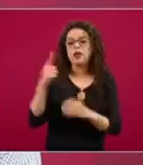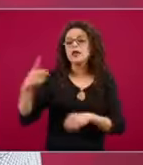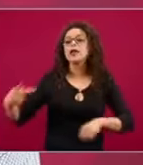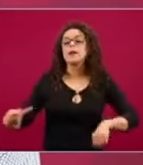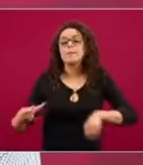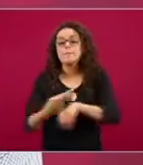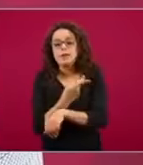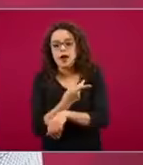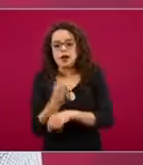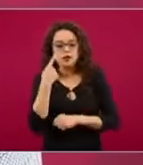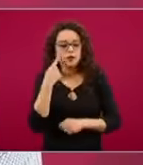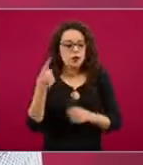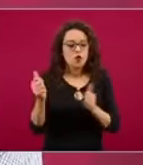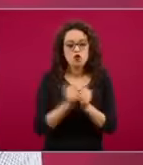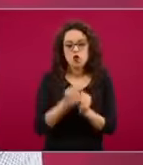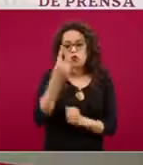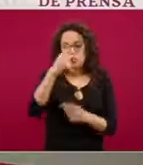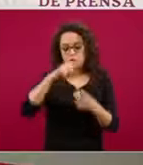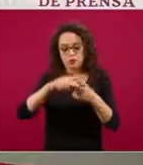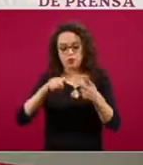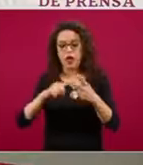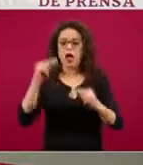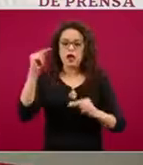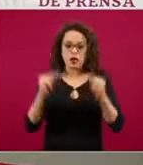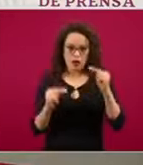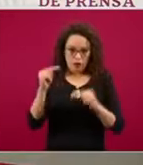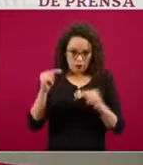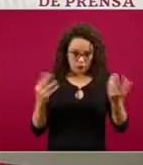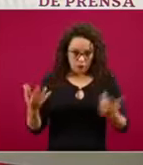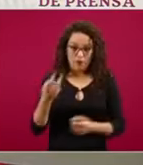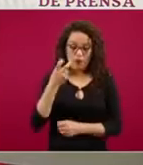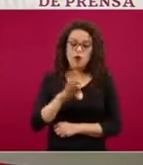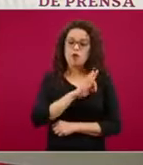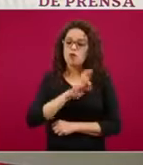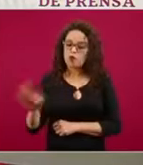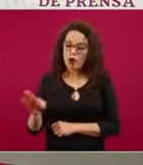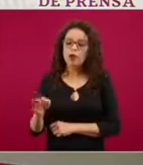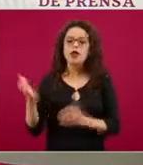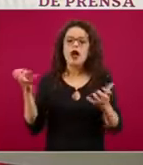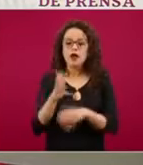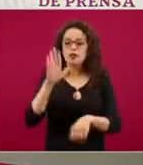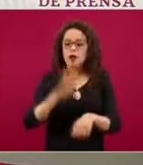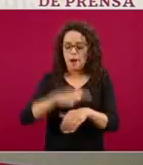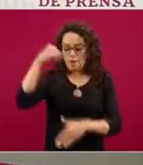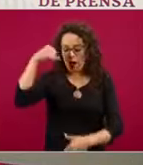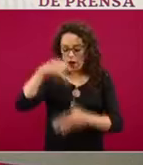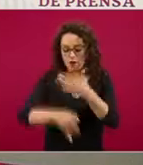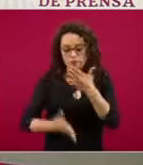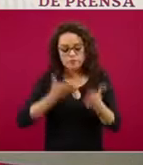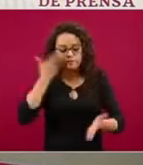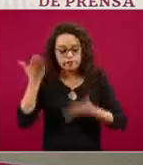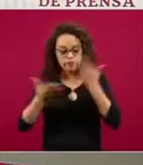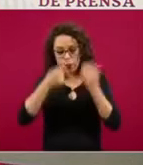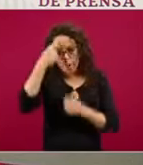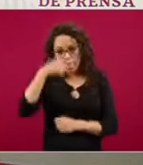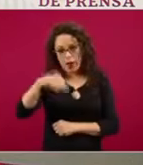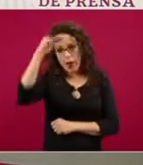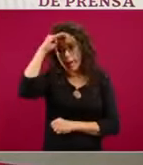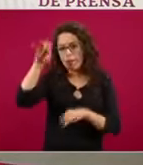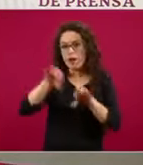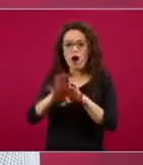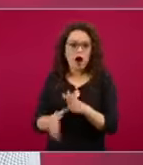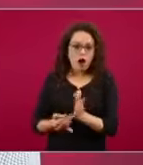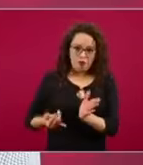pasando en los dos niveles, y entonces lógicamente realizar estudios más a fondo y en su momento implementar acciones. Como